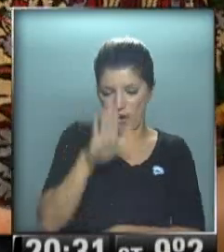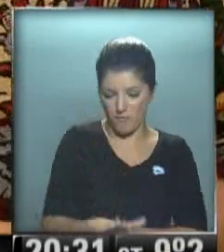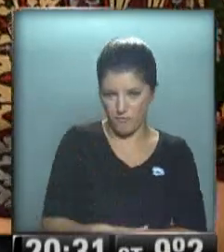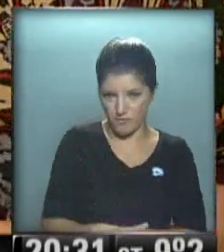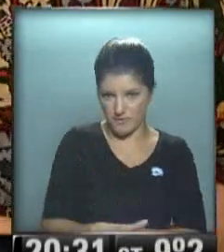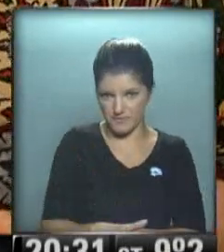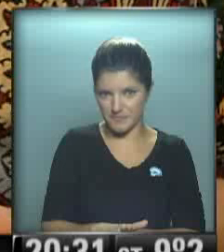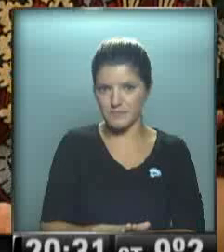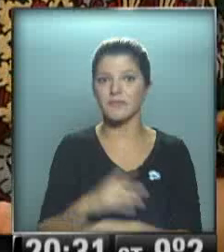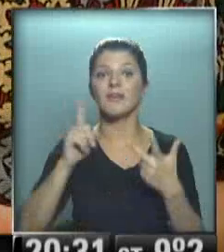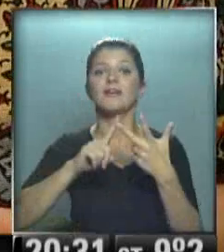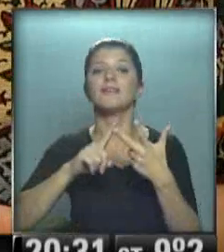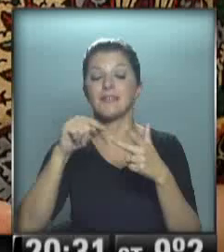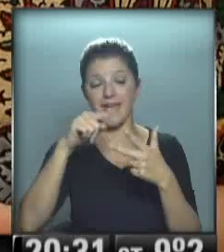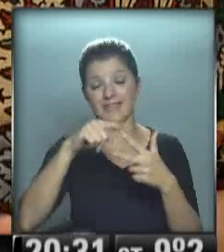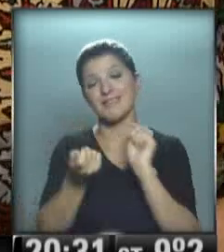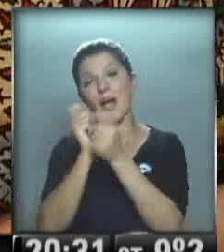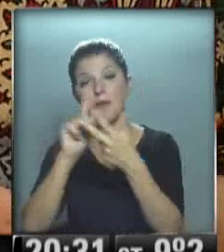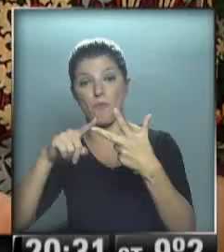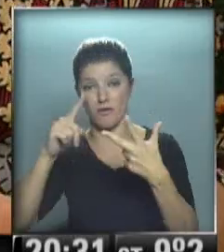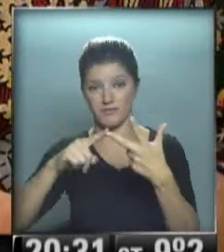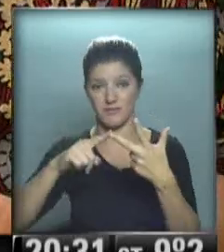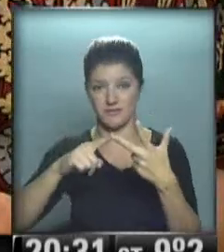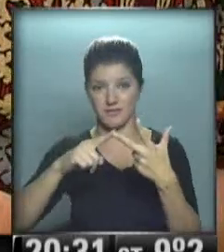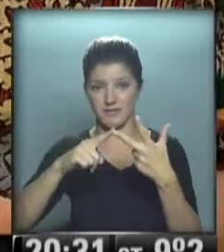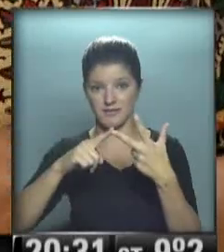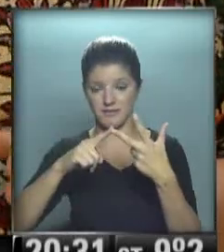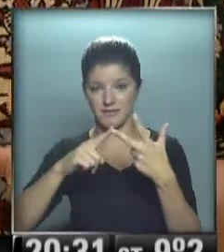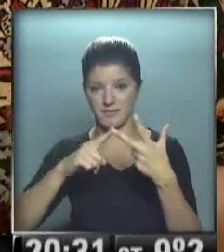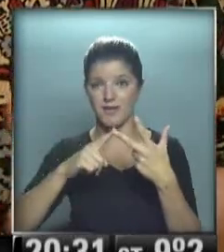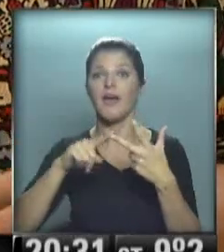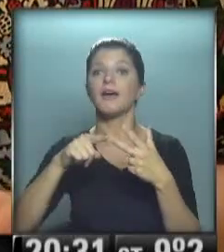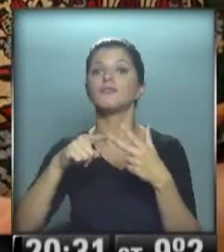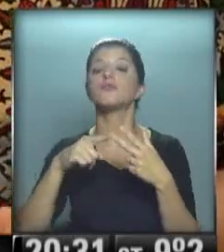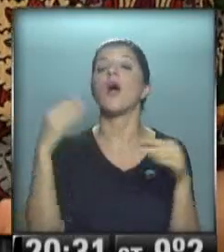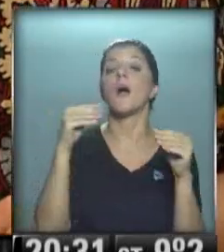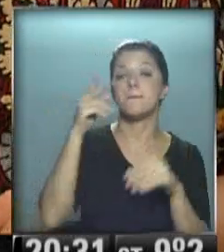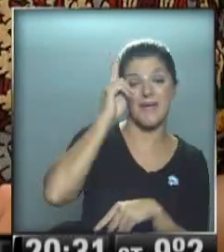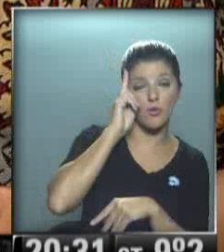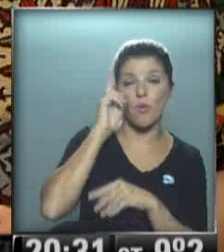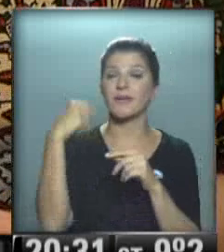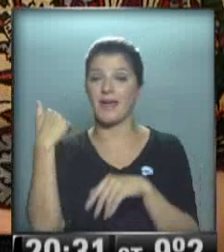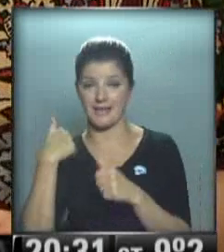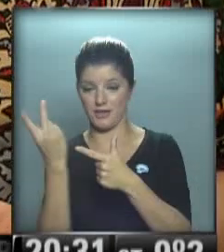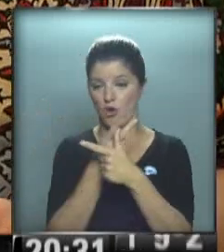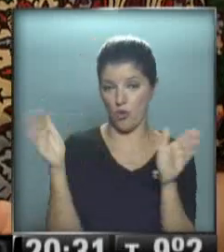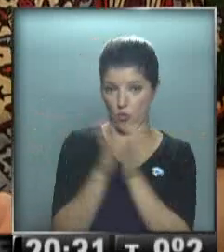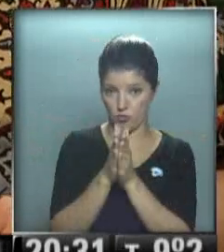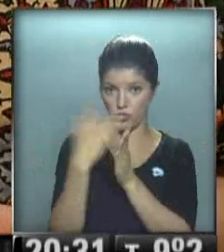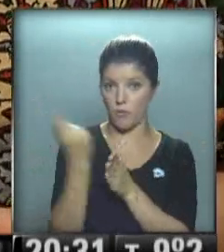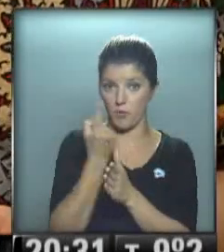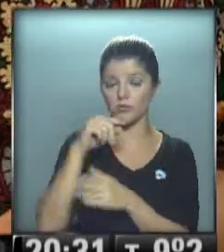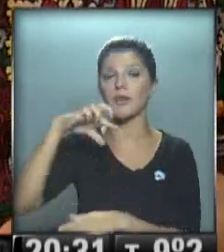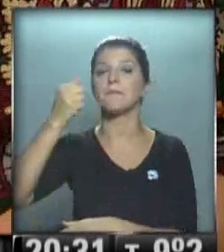bastta de la bicicleta verde nos vamos a otra de las películas una película que es una coproducción peruano Argentina con Palomino en la en la